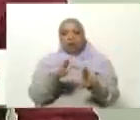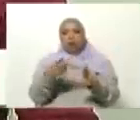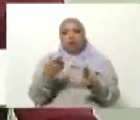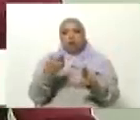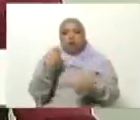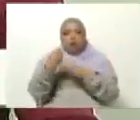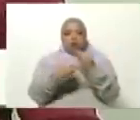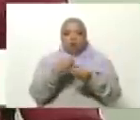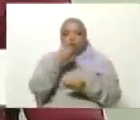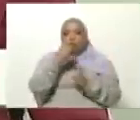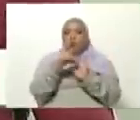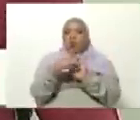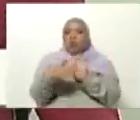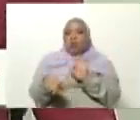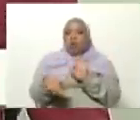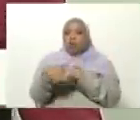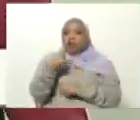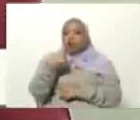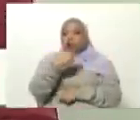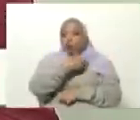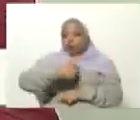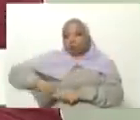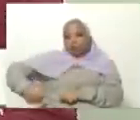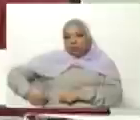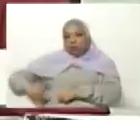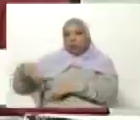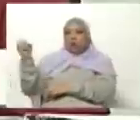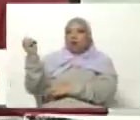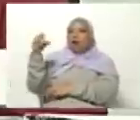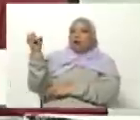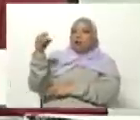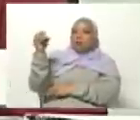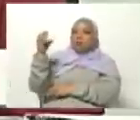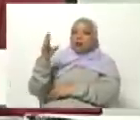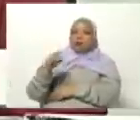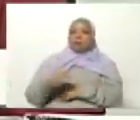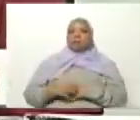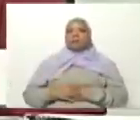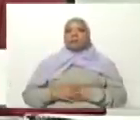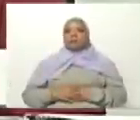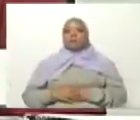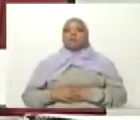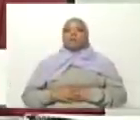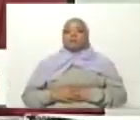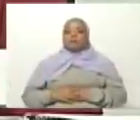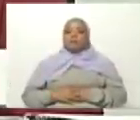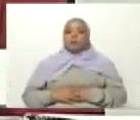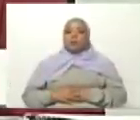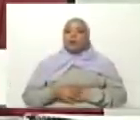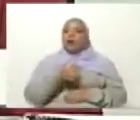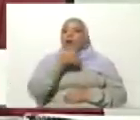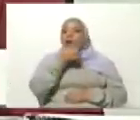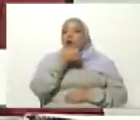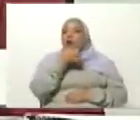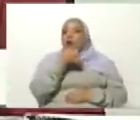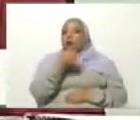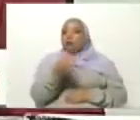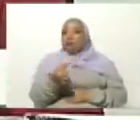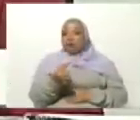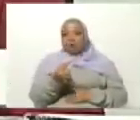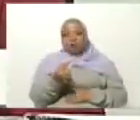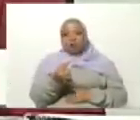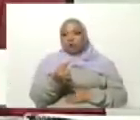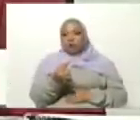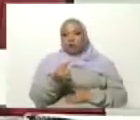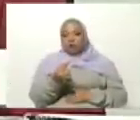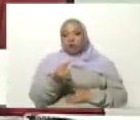internacional, como lo dijo Jorge Rodríguez? Gracias. Bueno, es muy sencillo. Es muy sencillo. El gobierno nacional tiene muy